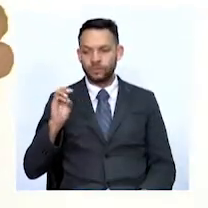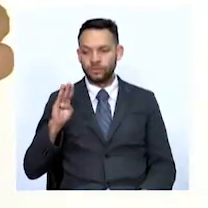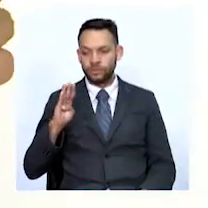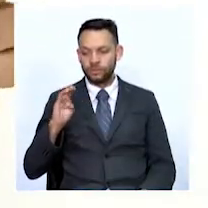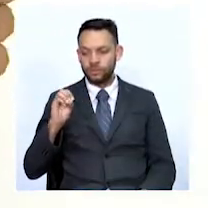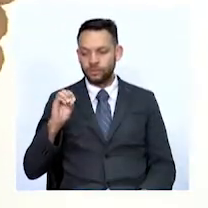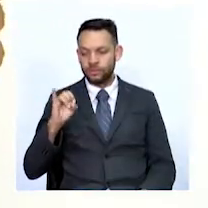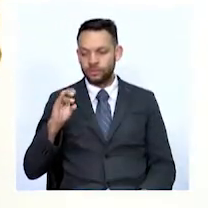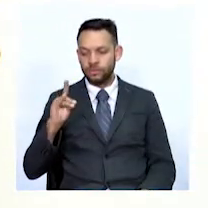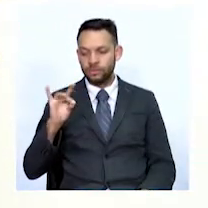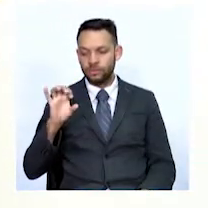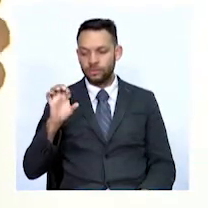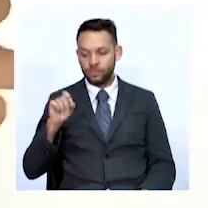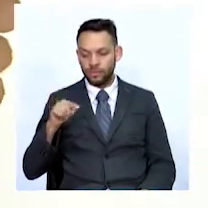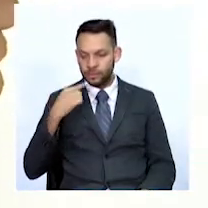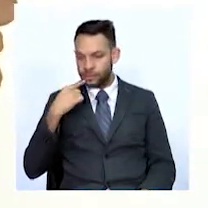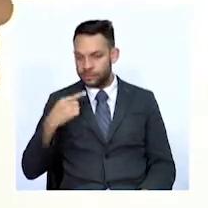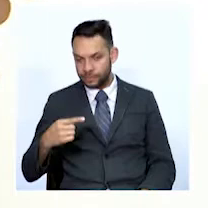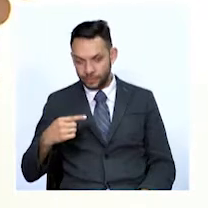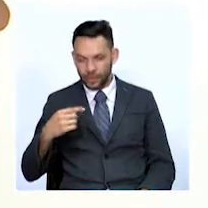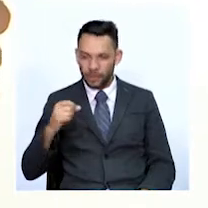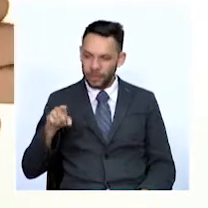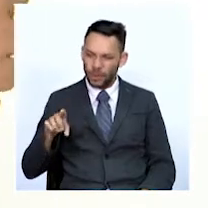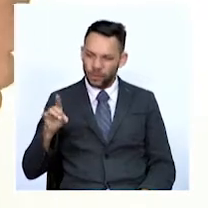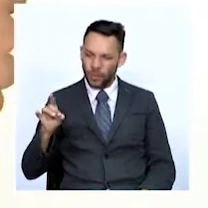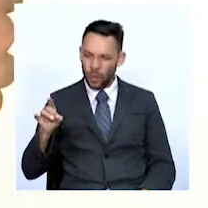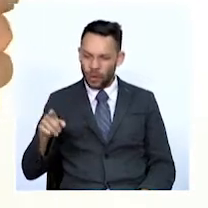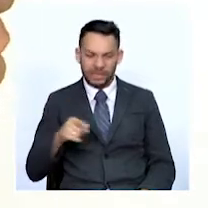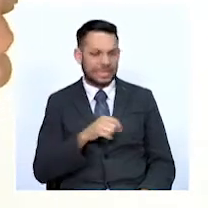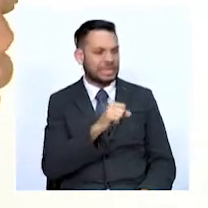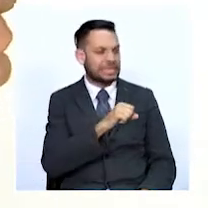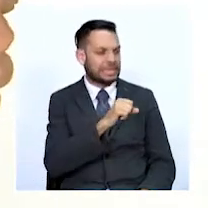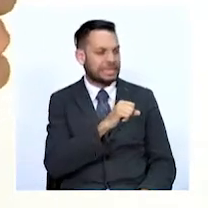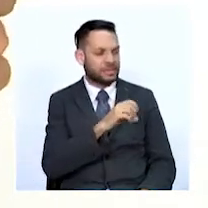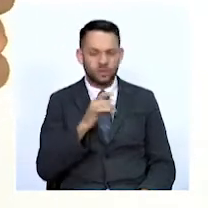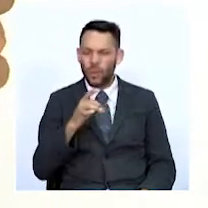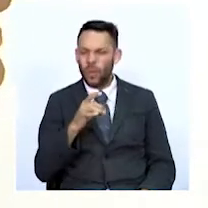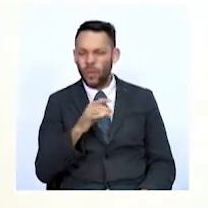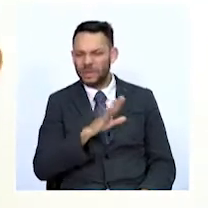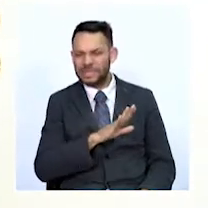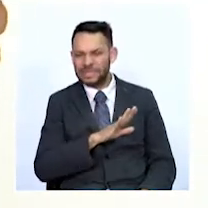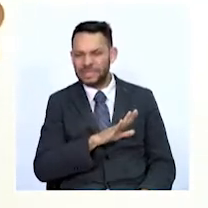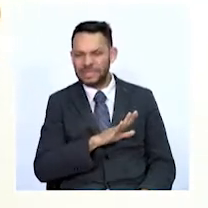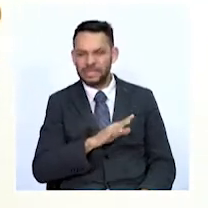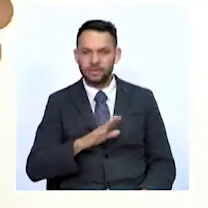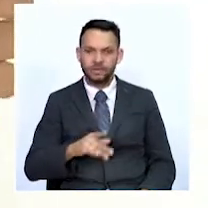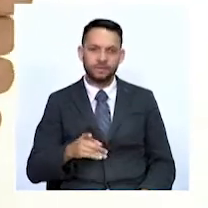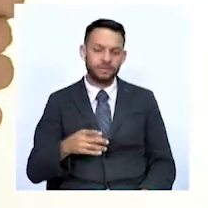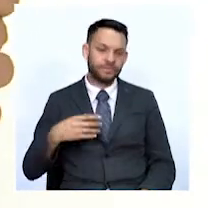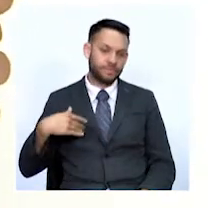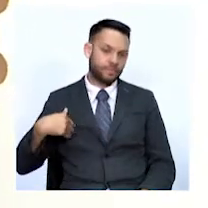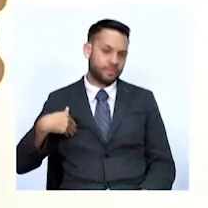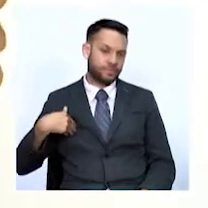Por acá comenzamos, ¿te duele ahí? Un poquito. A tocar el subescapular, que es uno de los del manguito rotador, que es